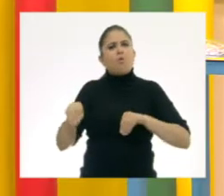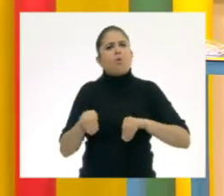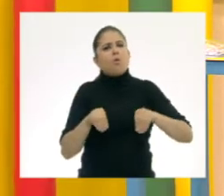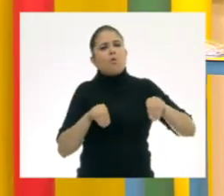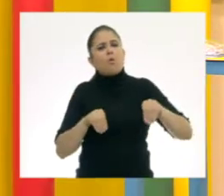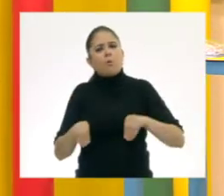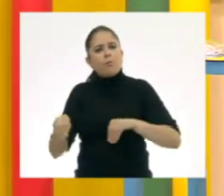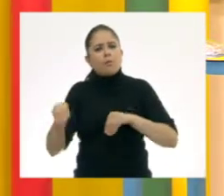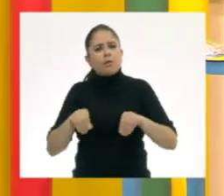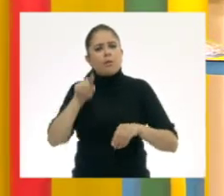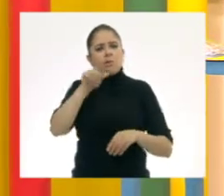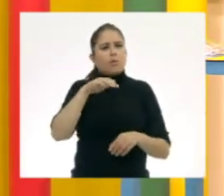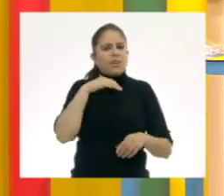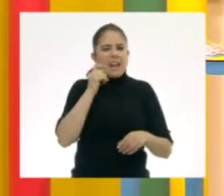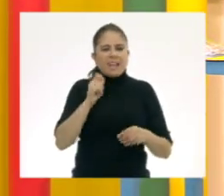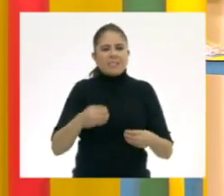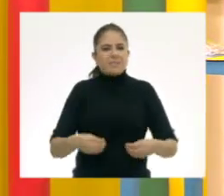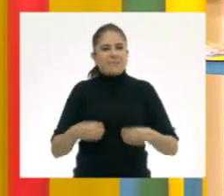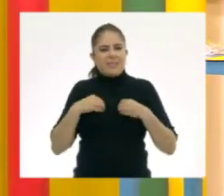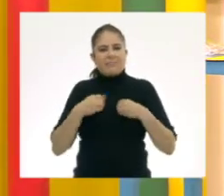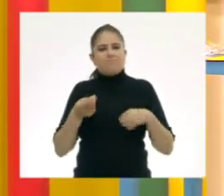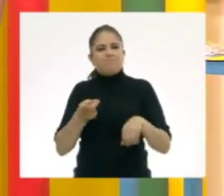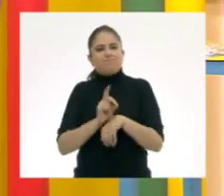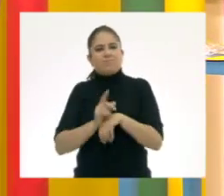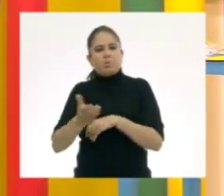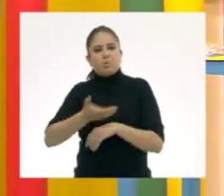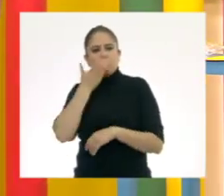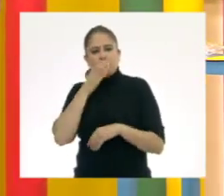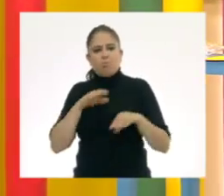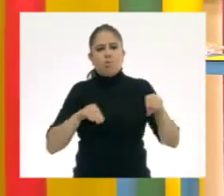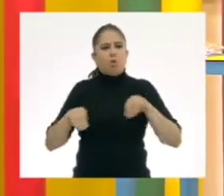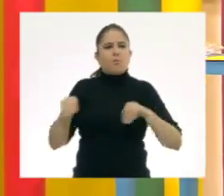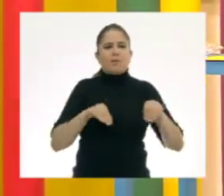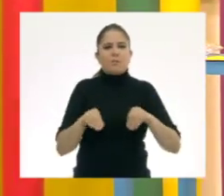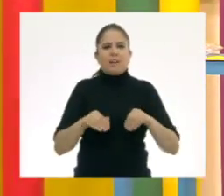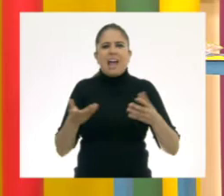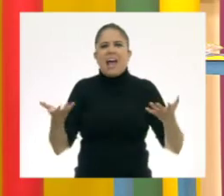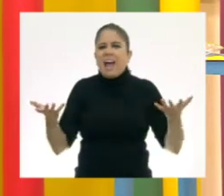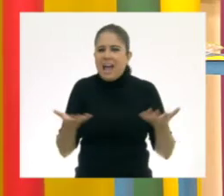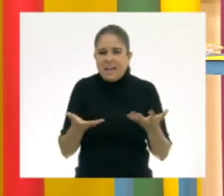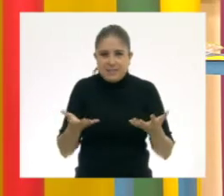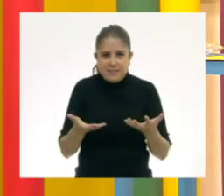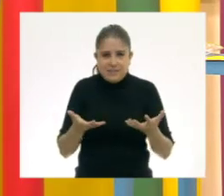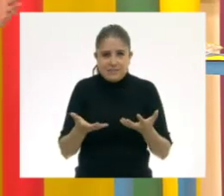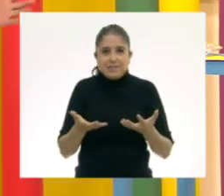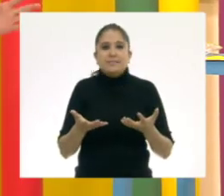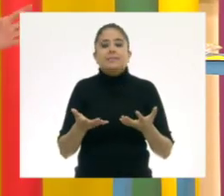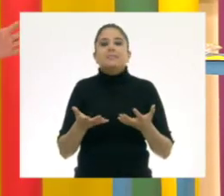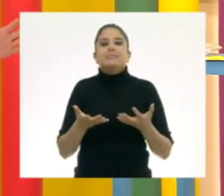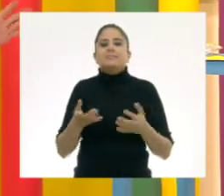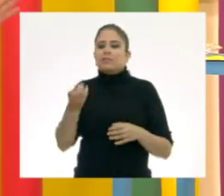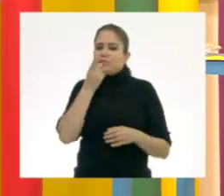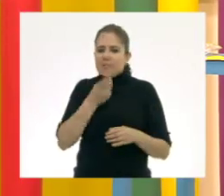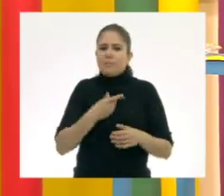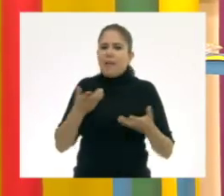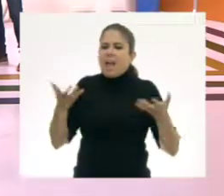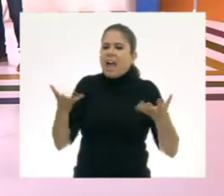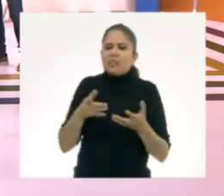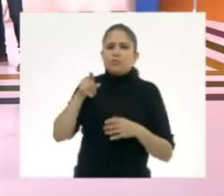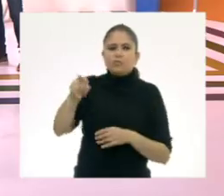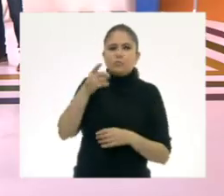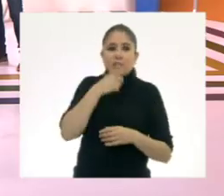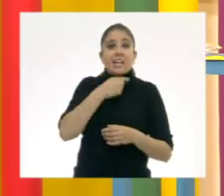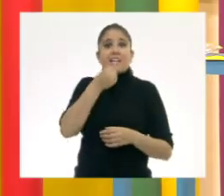que tú creas de la vida cotidiana. Muy bien. Un movimiento, una acción. Ajá. Quiero que me propongas una acción.